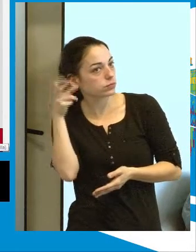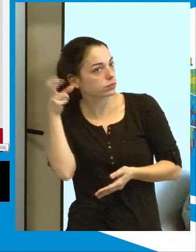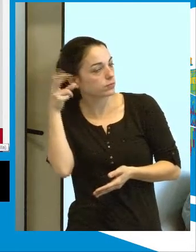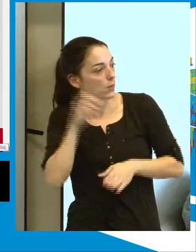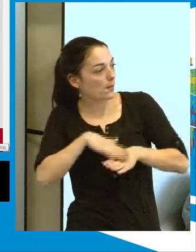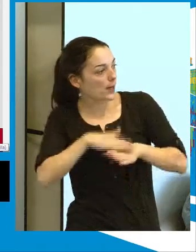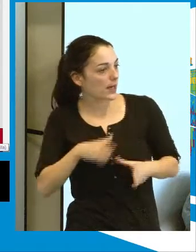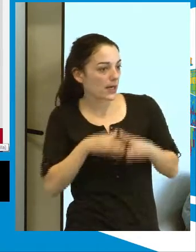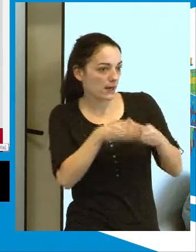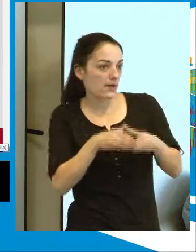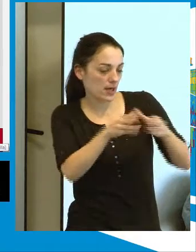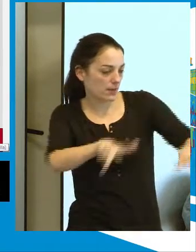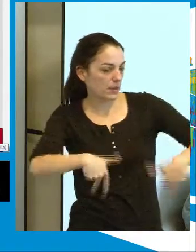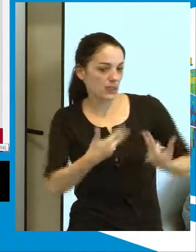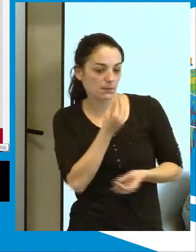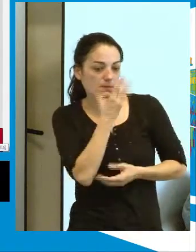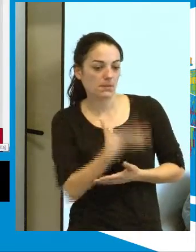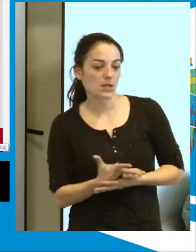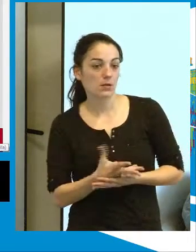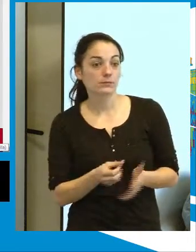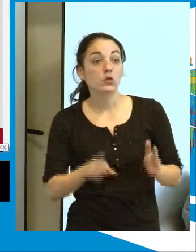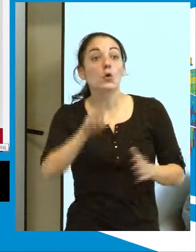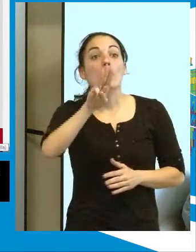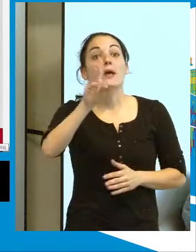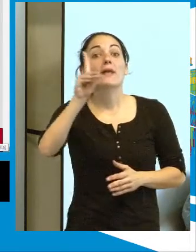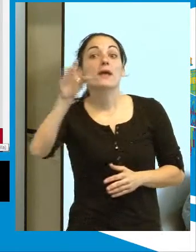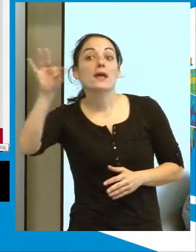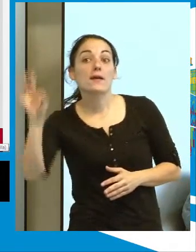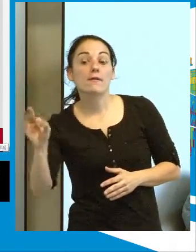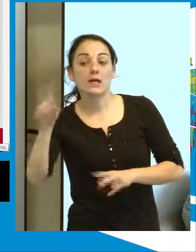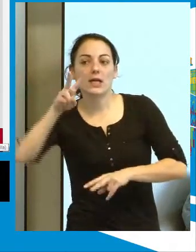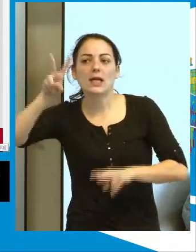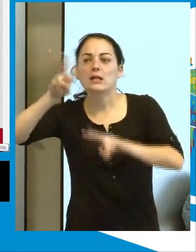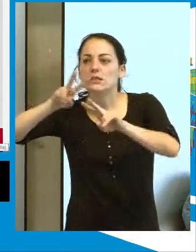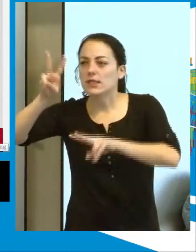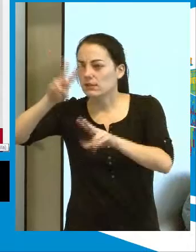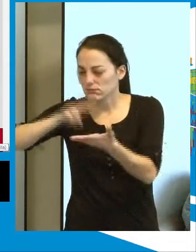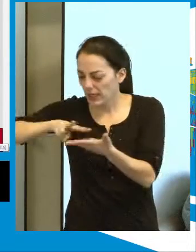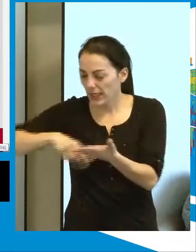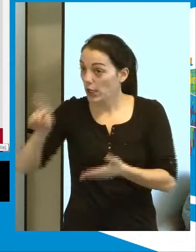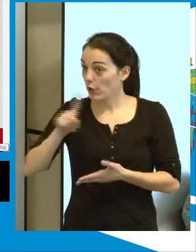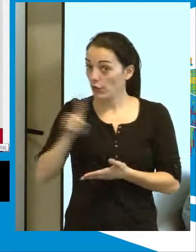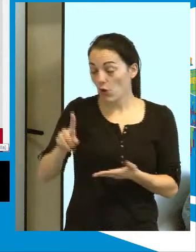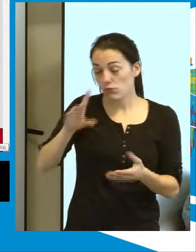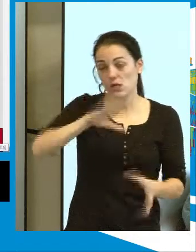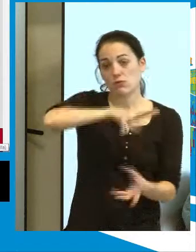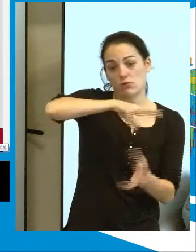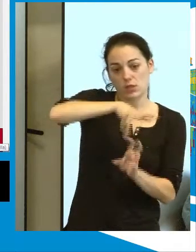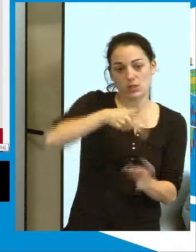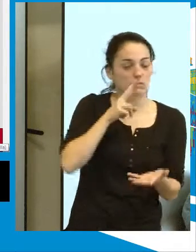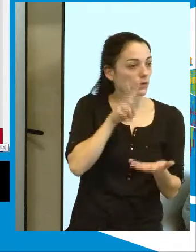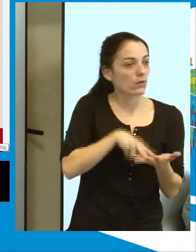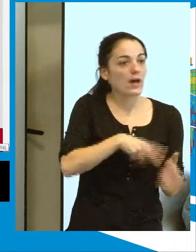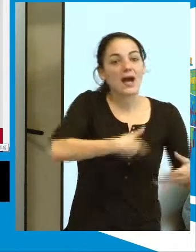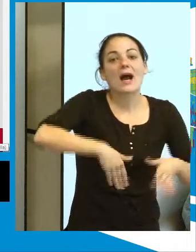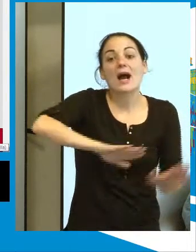permitir navegar. También permite, por ejemplo, pues accedemos a un PDF, pues que no lo lea PDF, una noticia, etcétera, etcétera. En definitiva, lo que